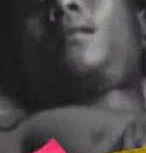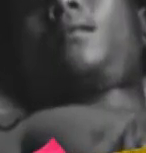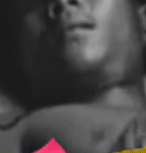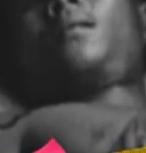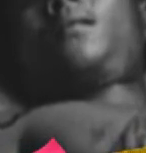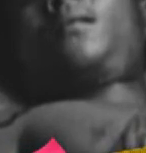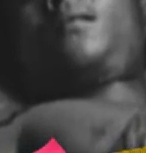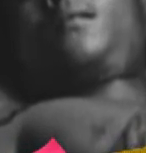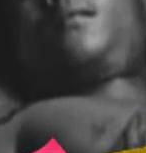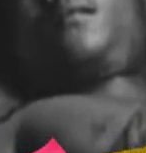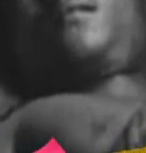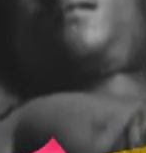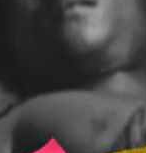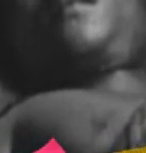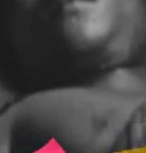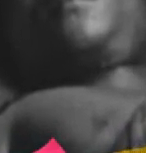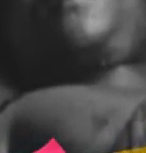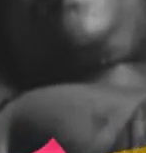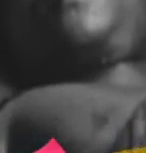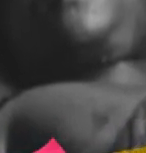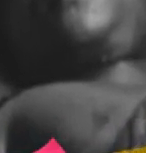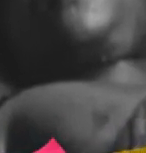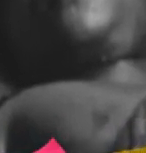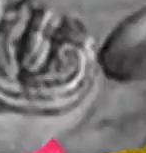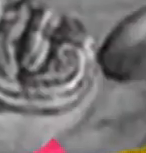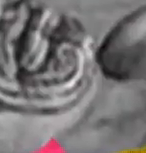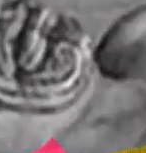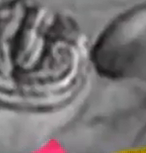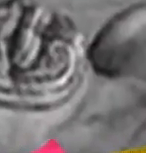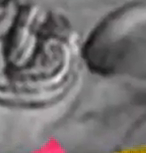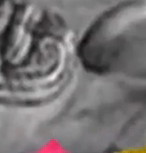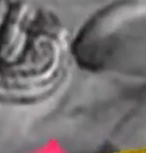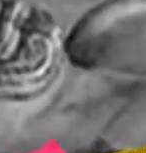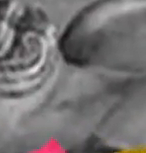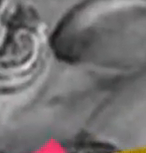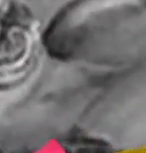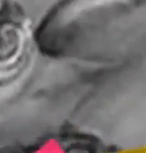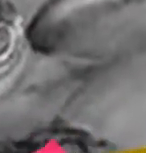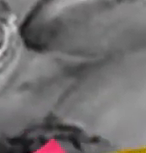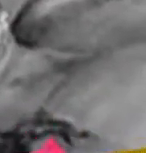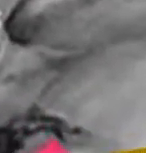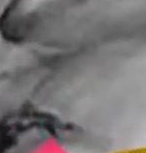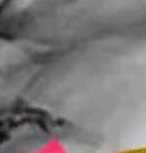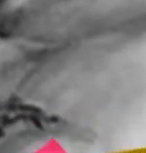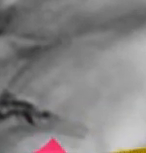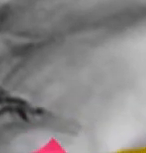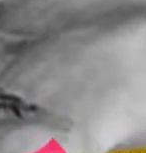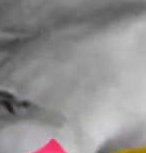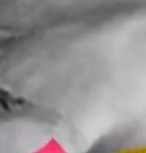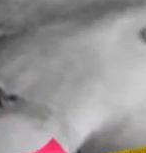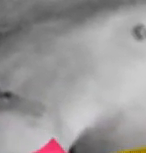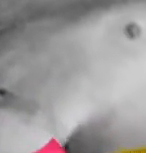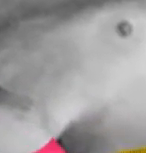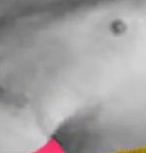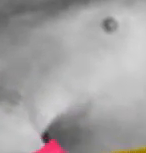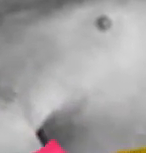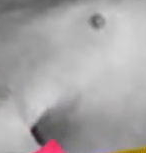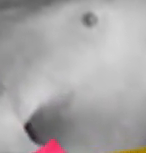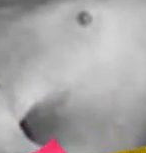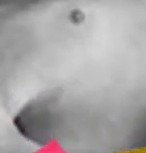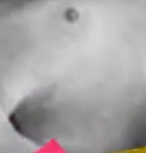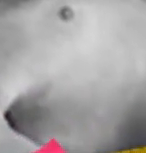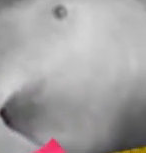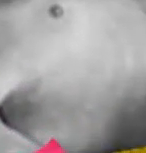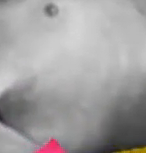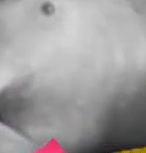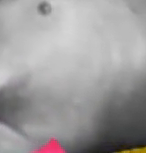identificarlos y humillarlos, porque la ley judía prohíbe las marcas del cuerpo. Las expediciones del capitán James Cook a las